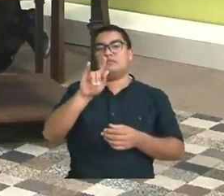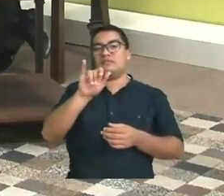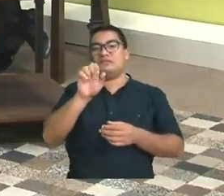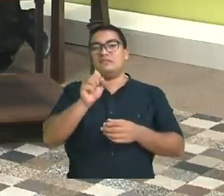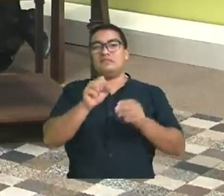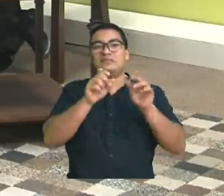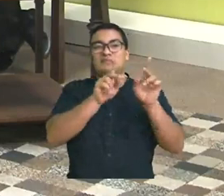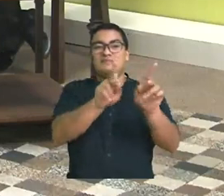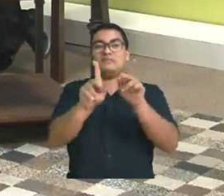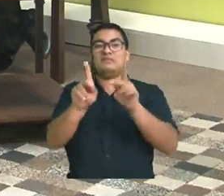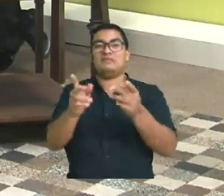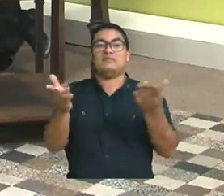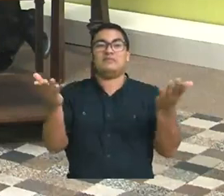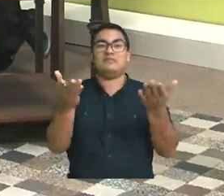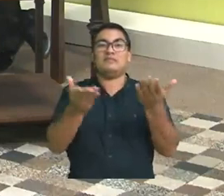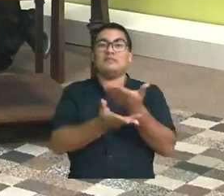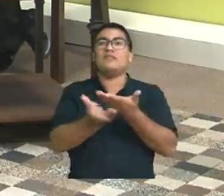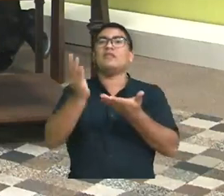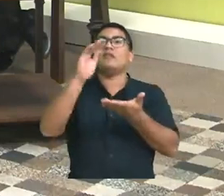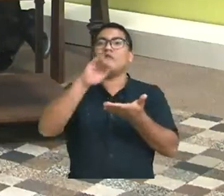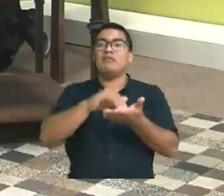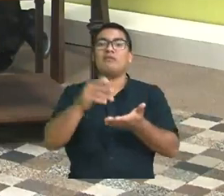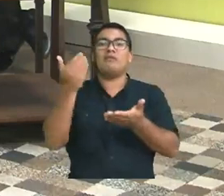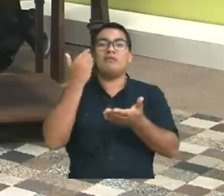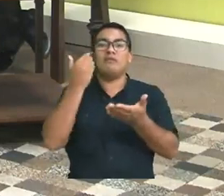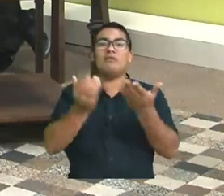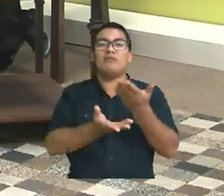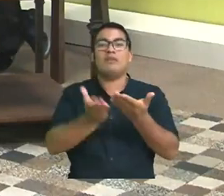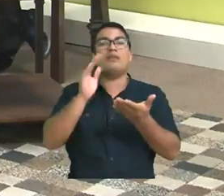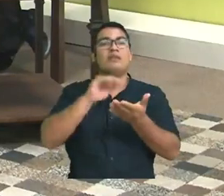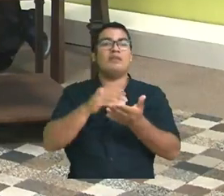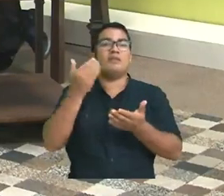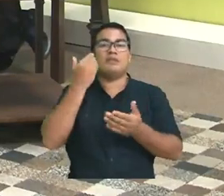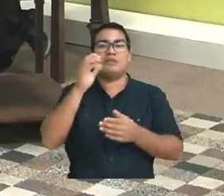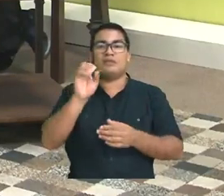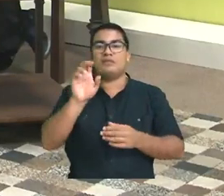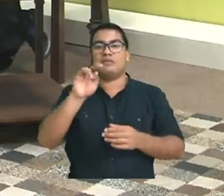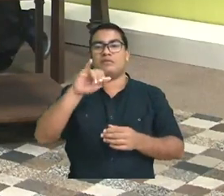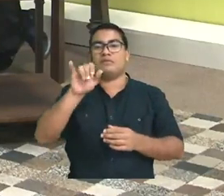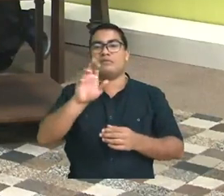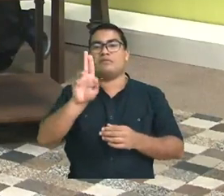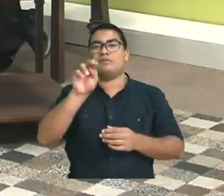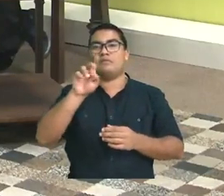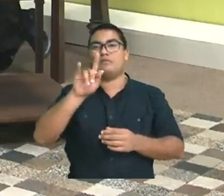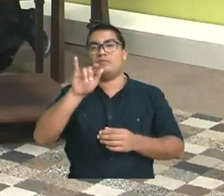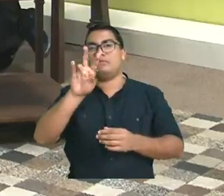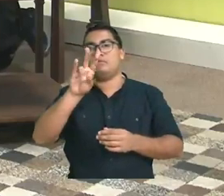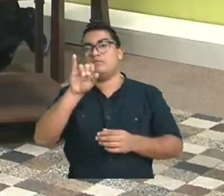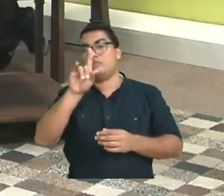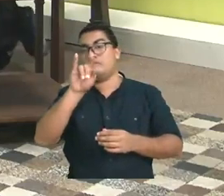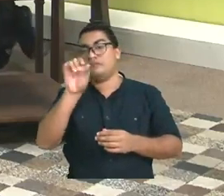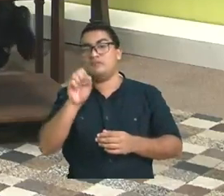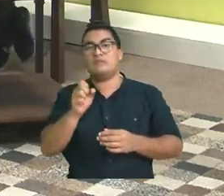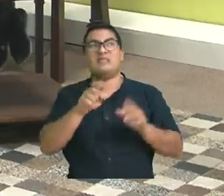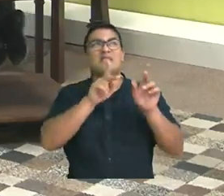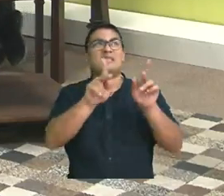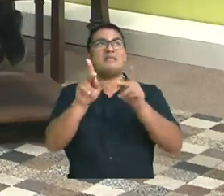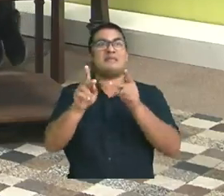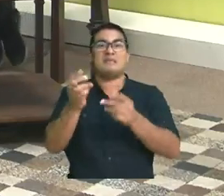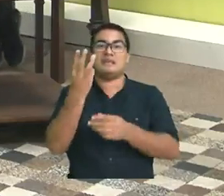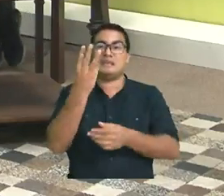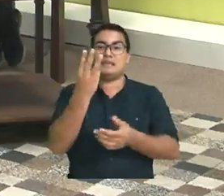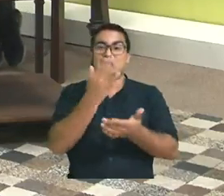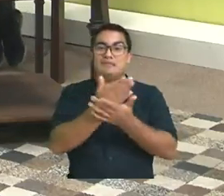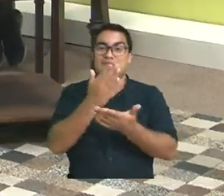persona que presenta muy seguido conjuntivitis? ¿Puede desarrollar el ojo seco? Una persona que, por ejemplo, le dio